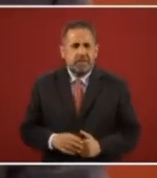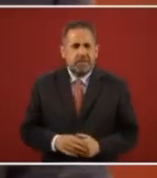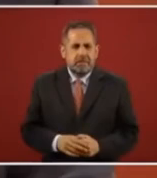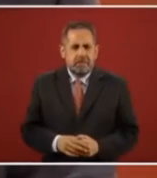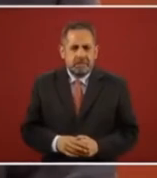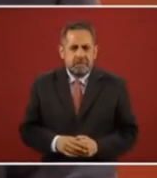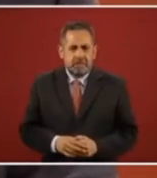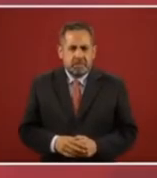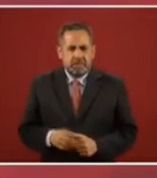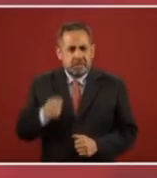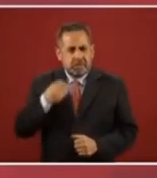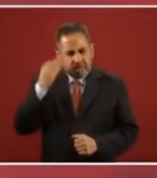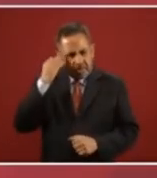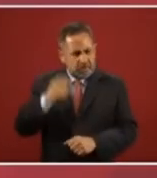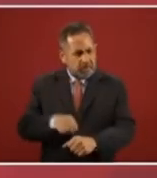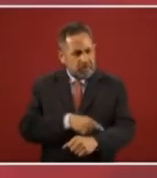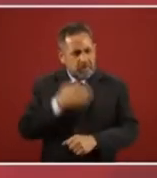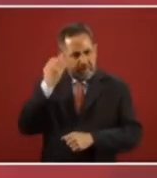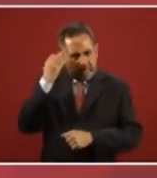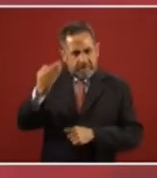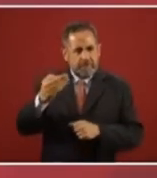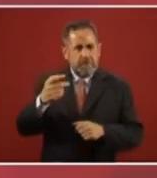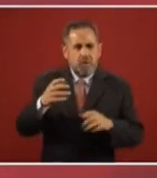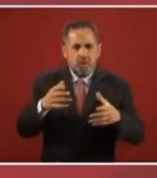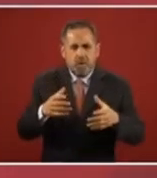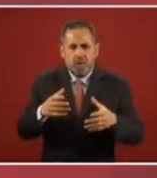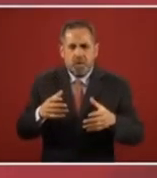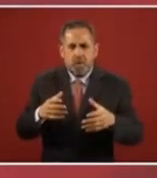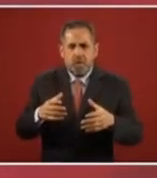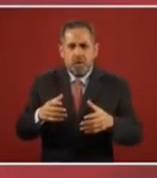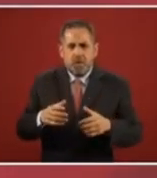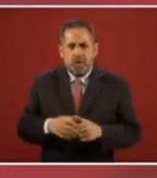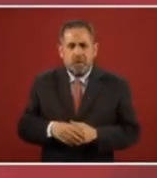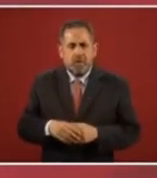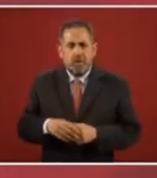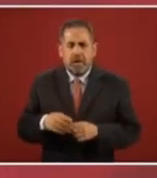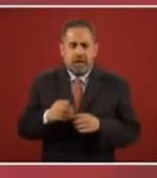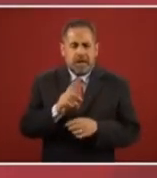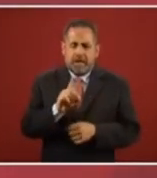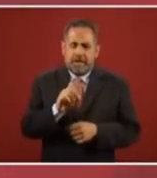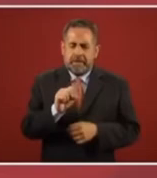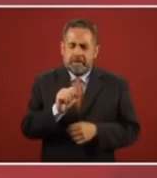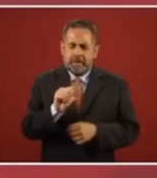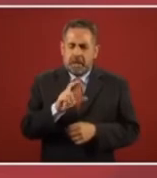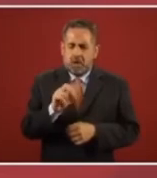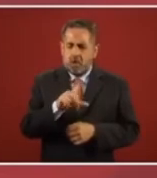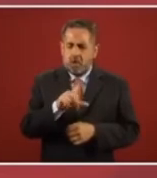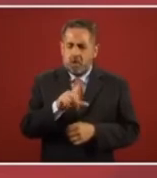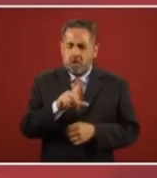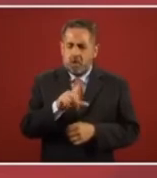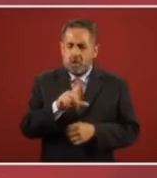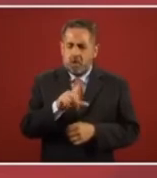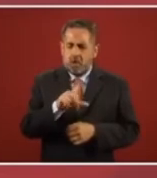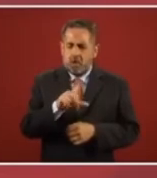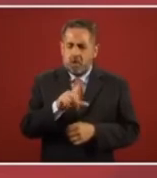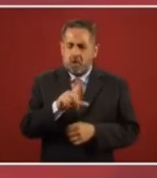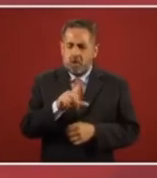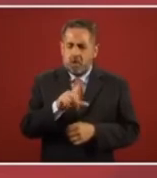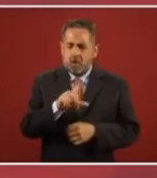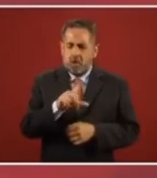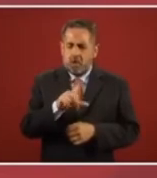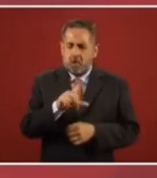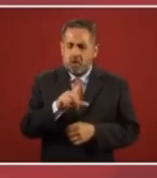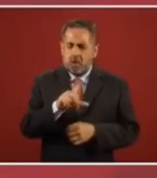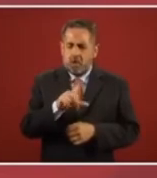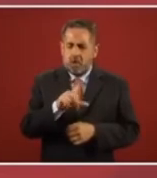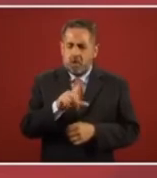durante el llamado período del desarrollo estabilizador screen de